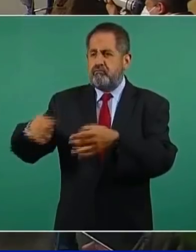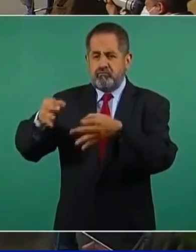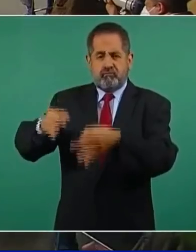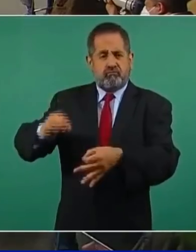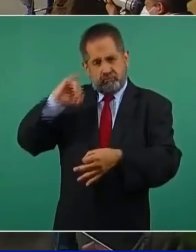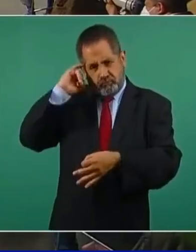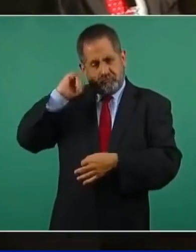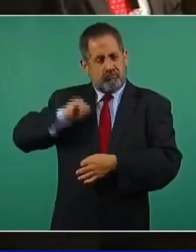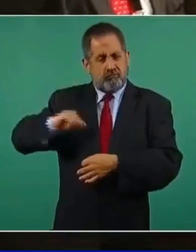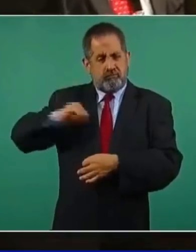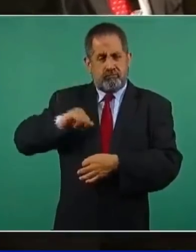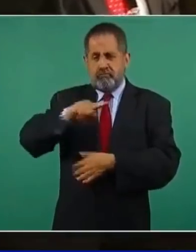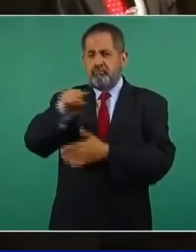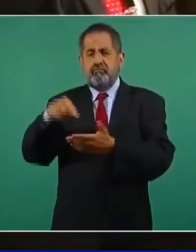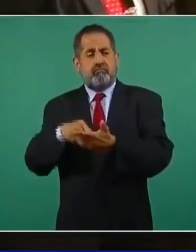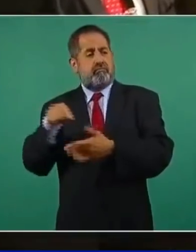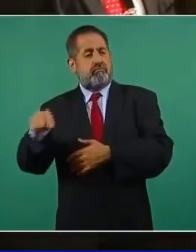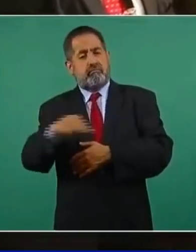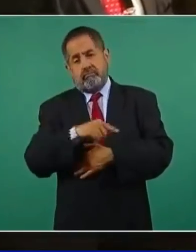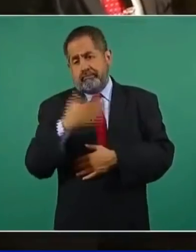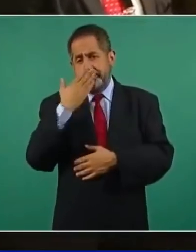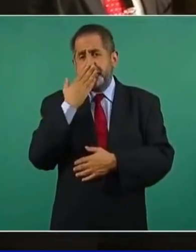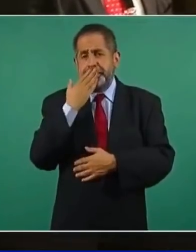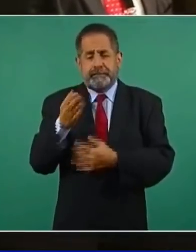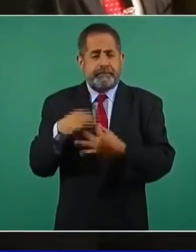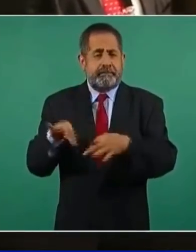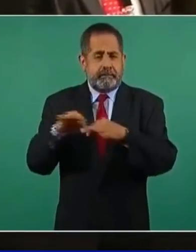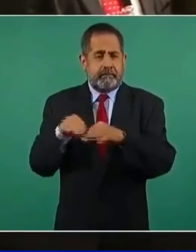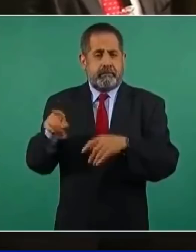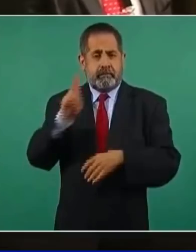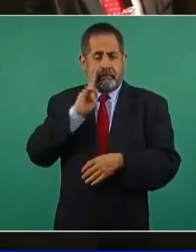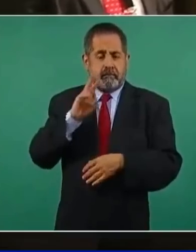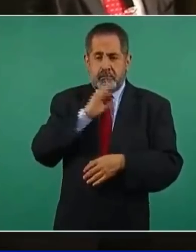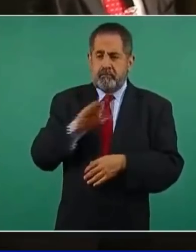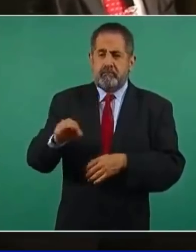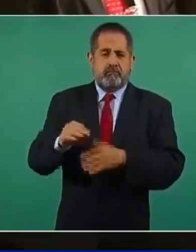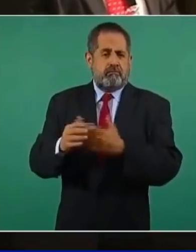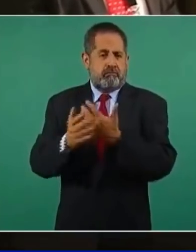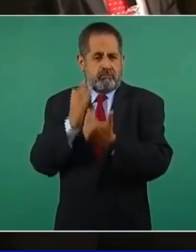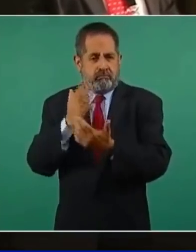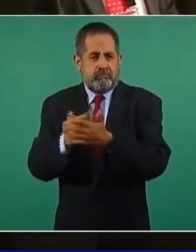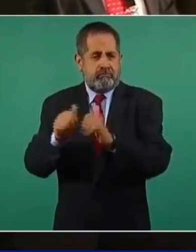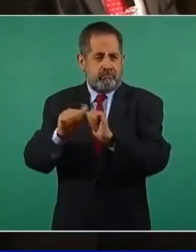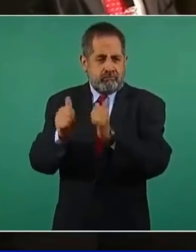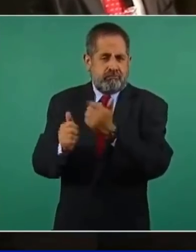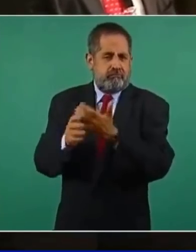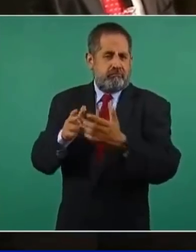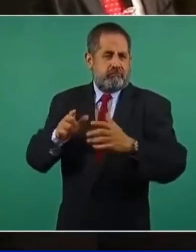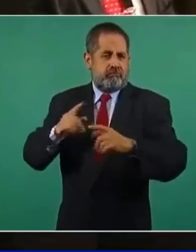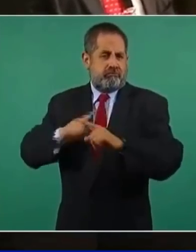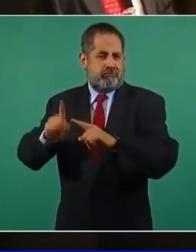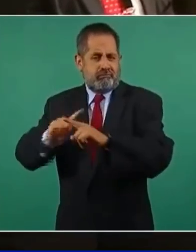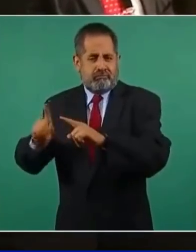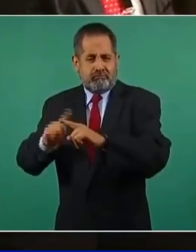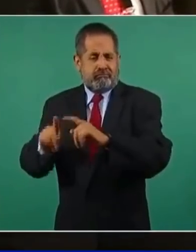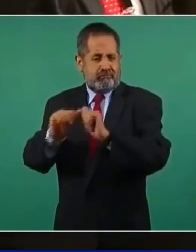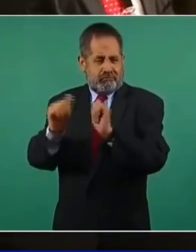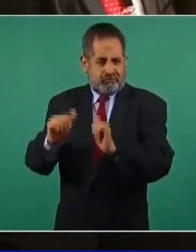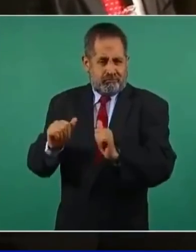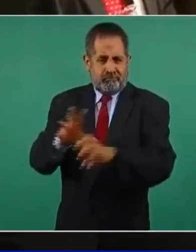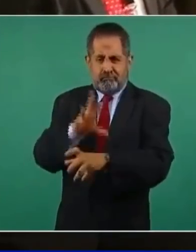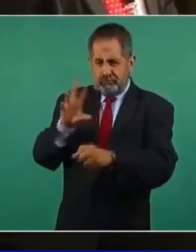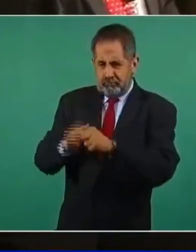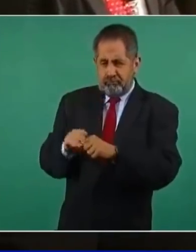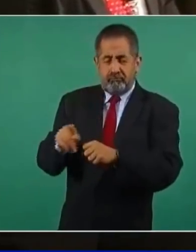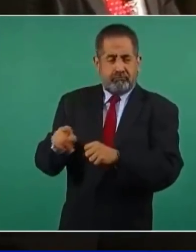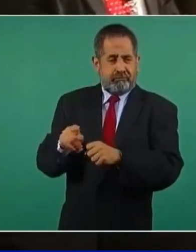originarias en esos lugares y sería muy importante porque ahí podrían hacer sus artesanías y tuvieran que hacer una reestructuración de todo